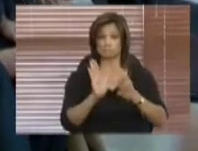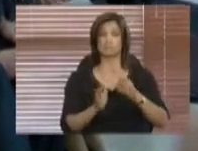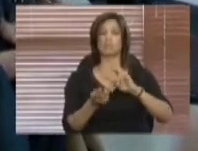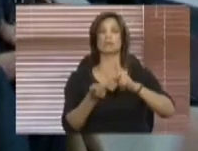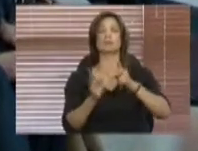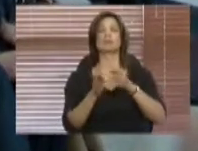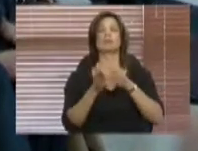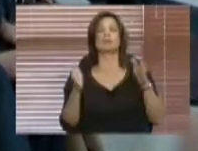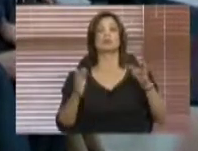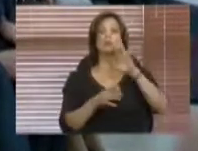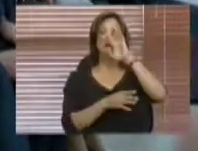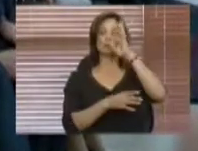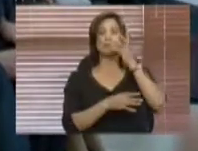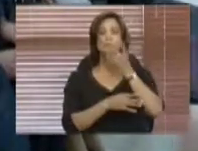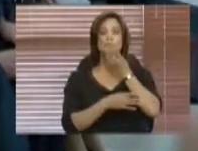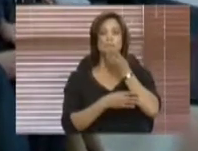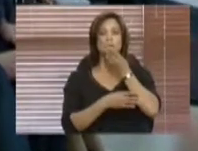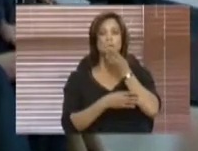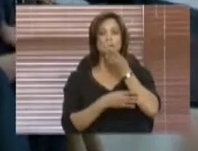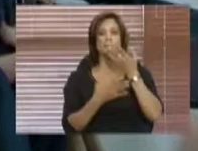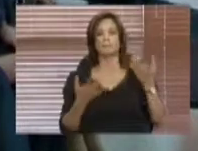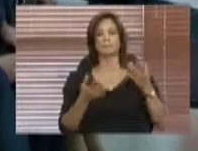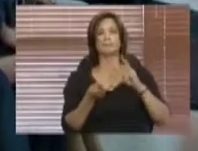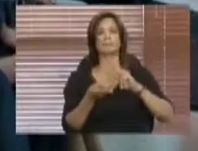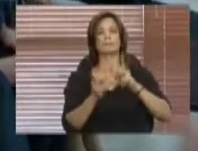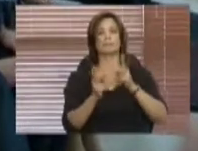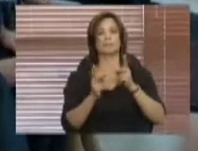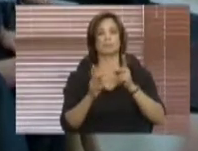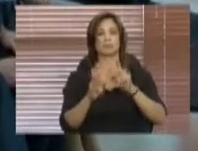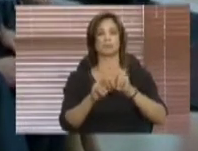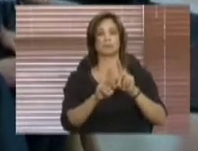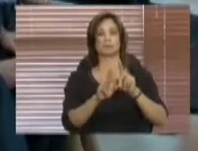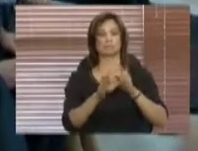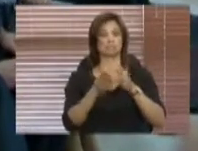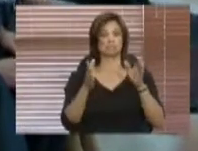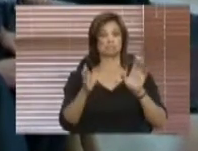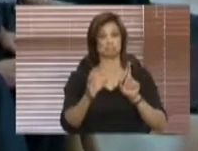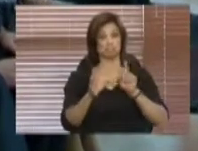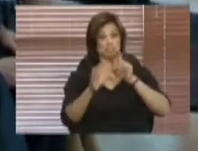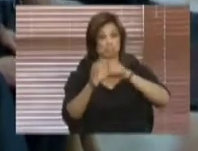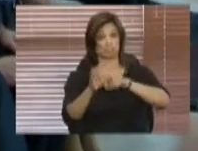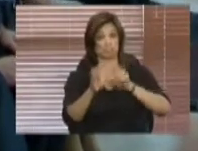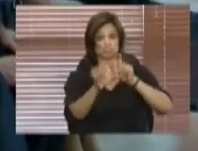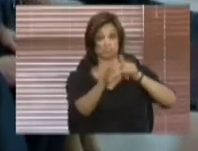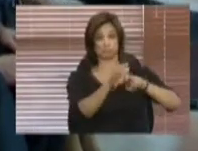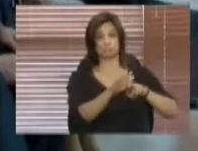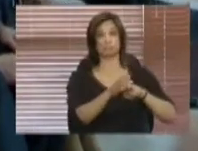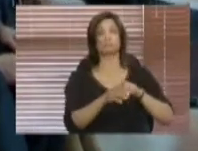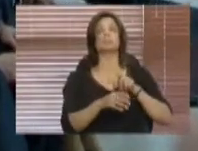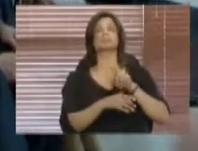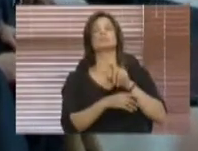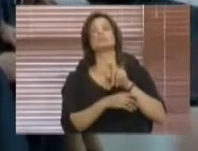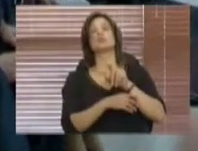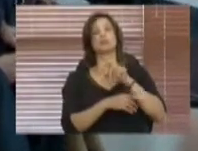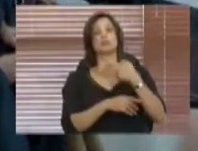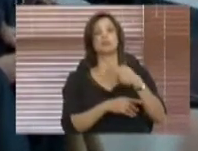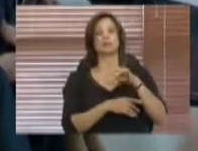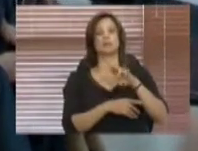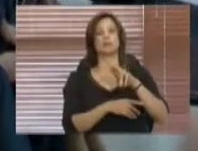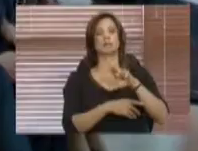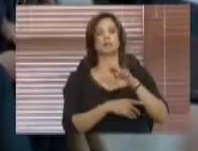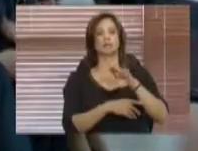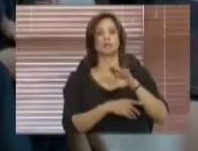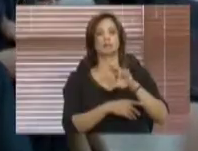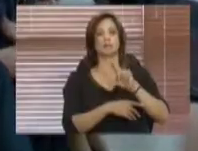Procurador General de la República, procuradores generales adjuntos Hilario Espiñeira y Ricardo